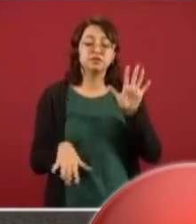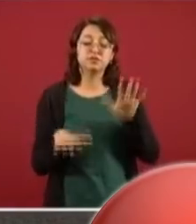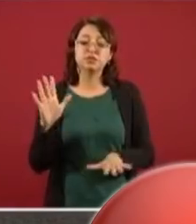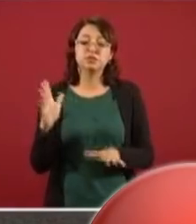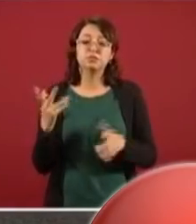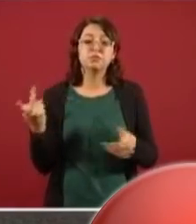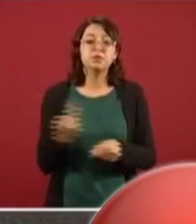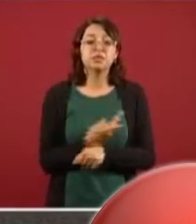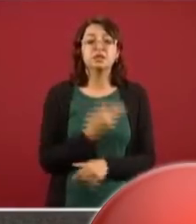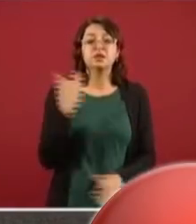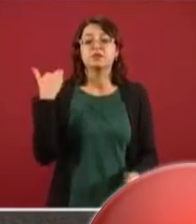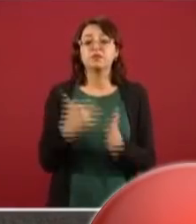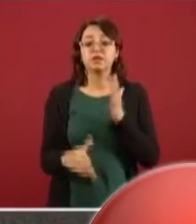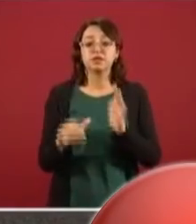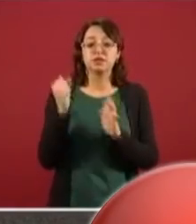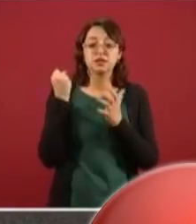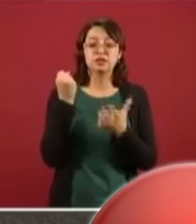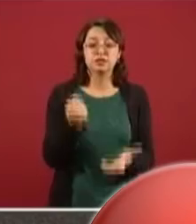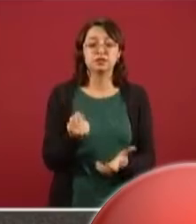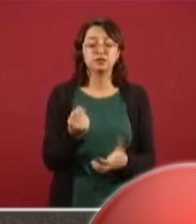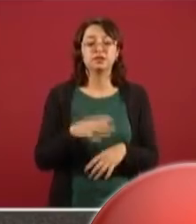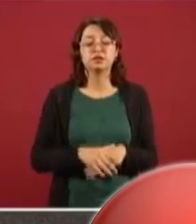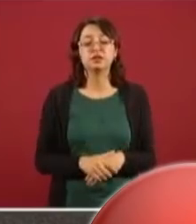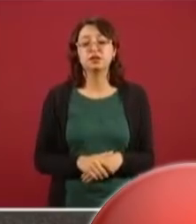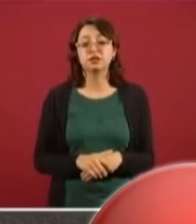de recursos,